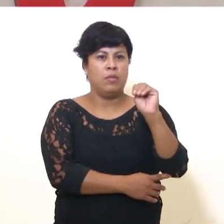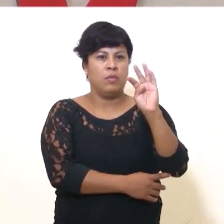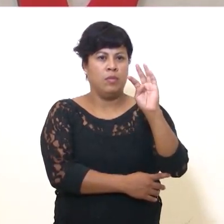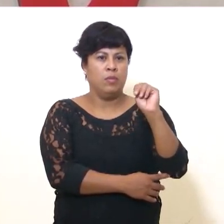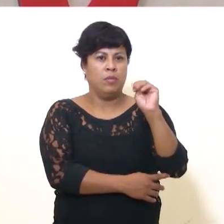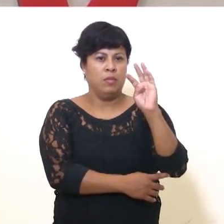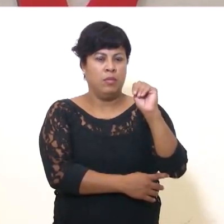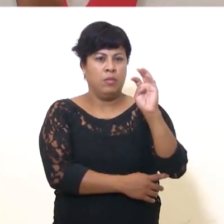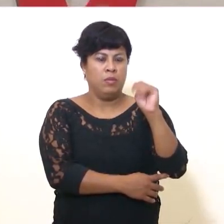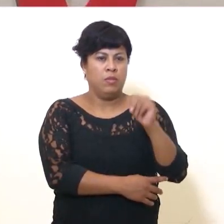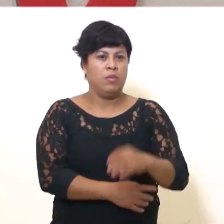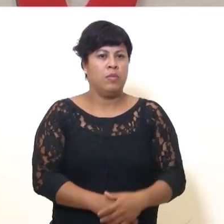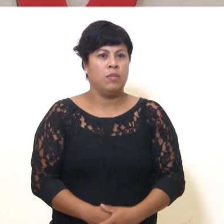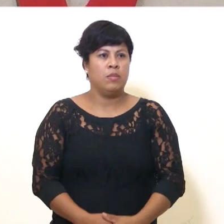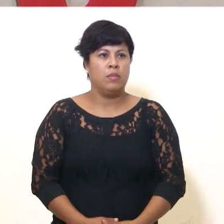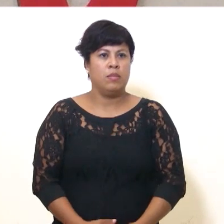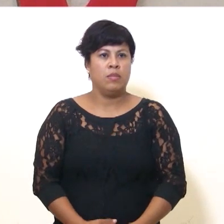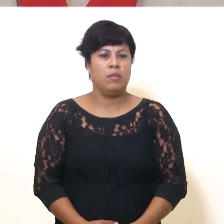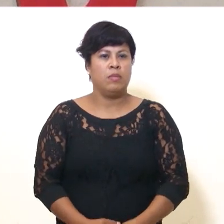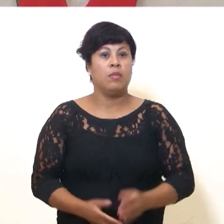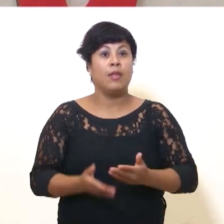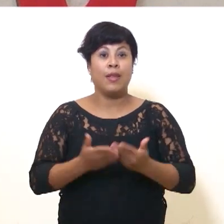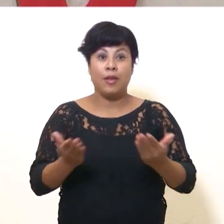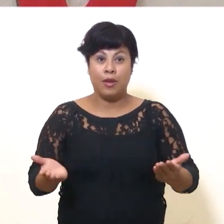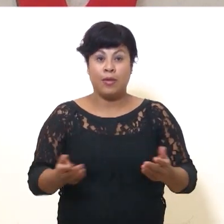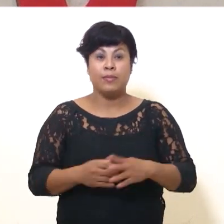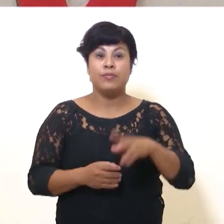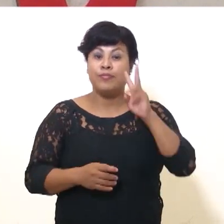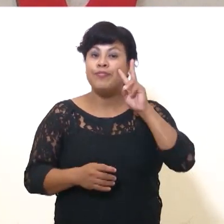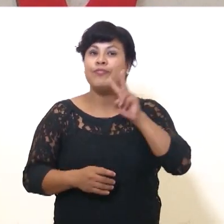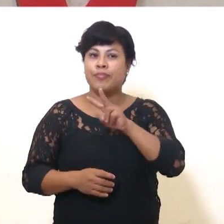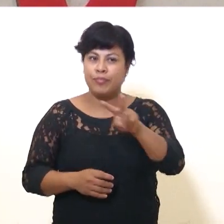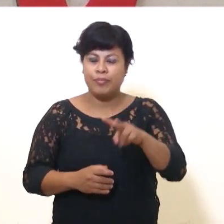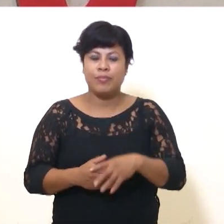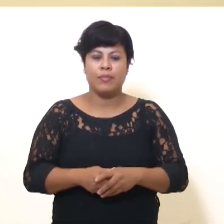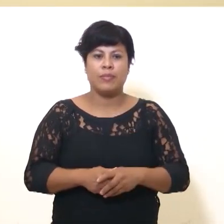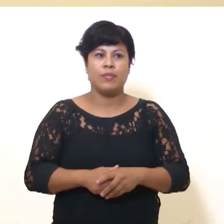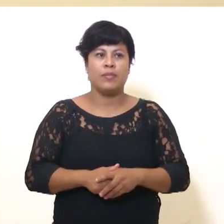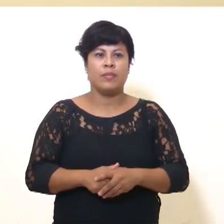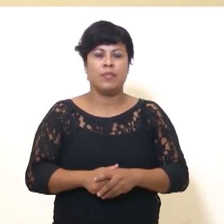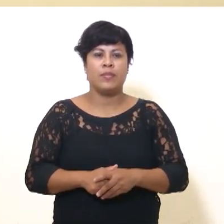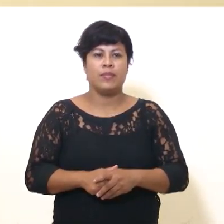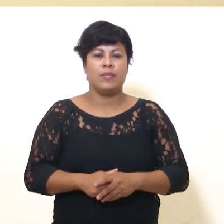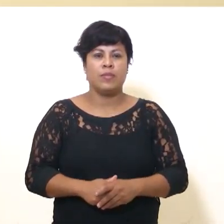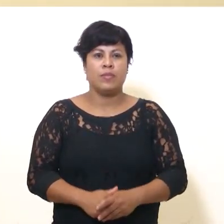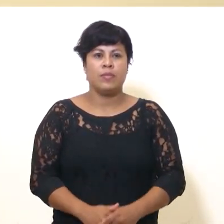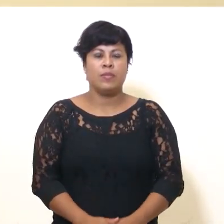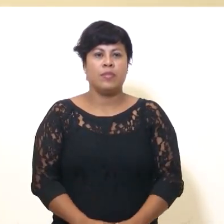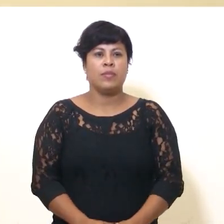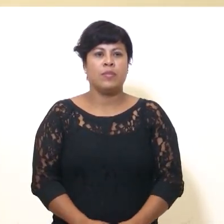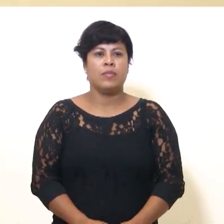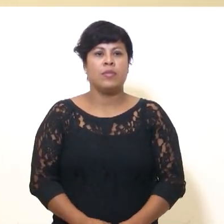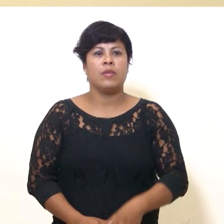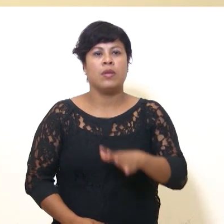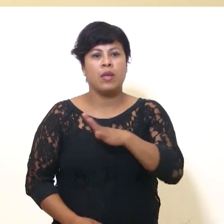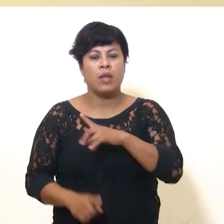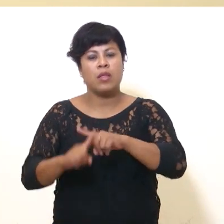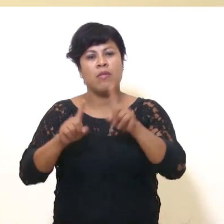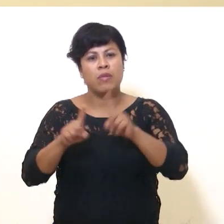número 8 y este es el número 9. Ahora te voy a ir presentando